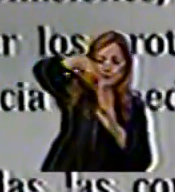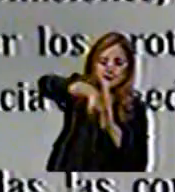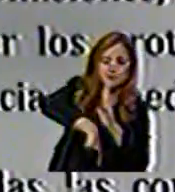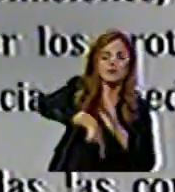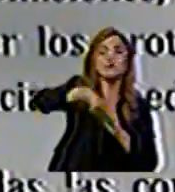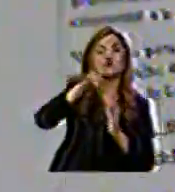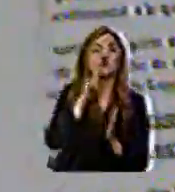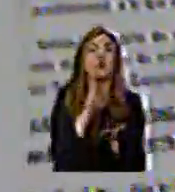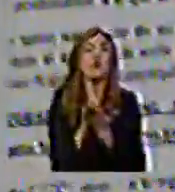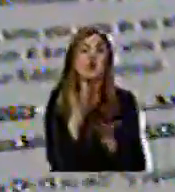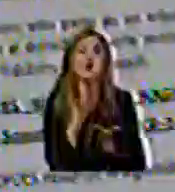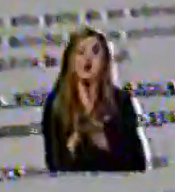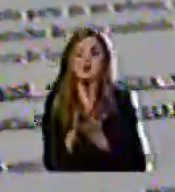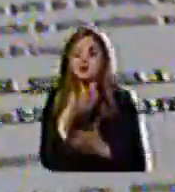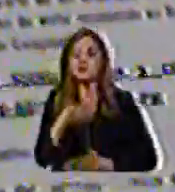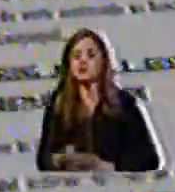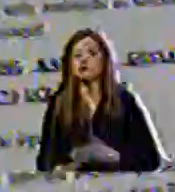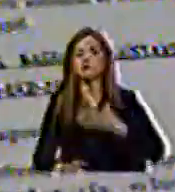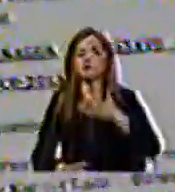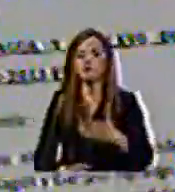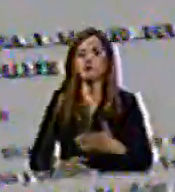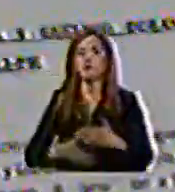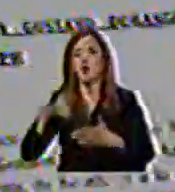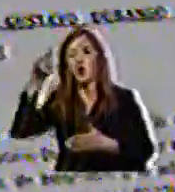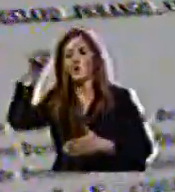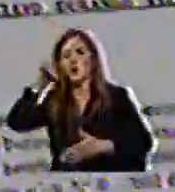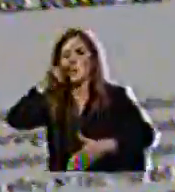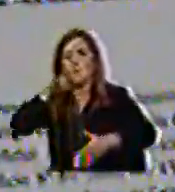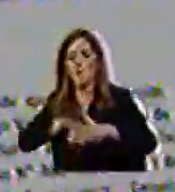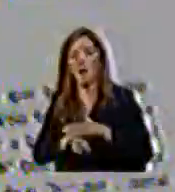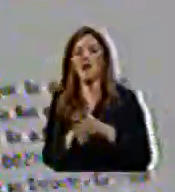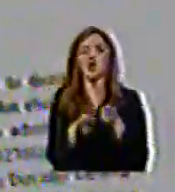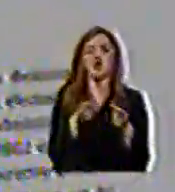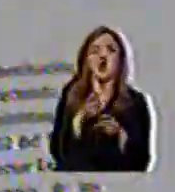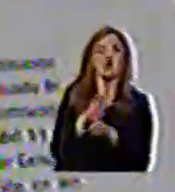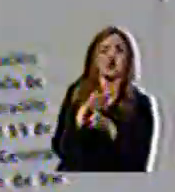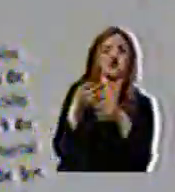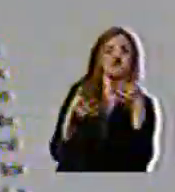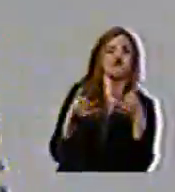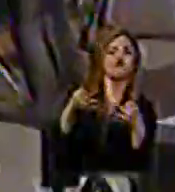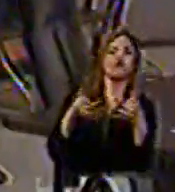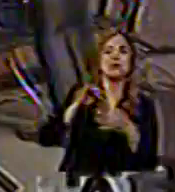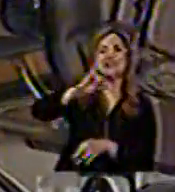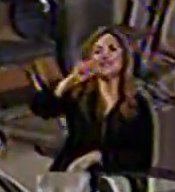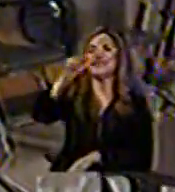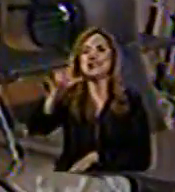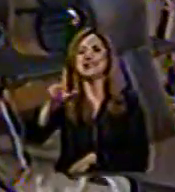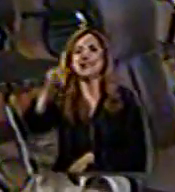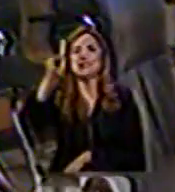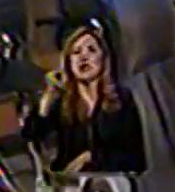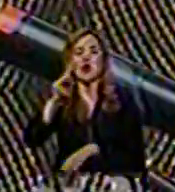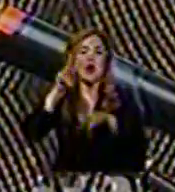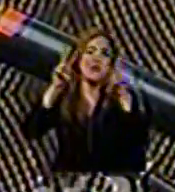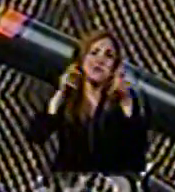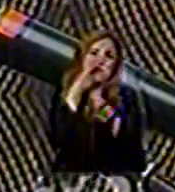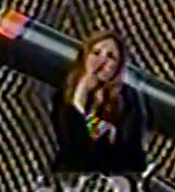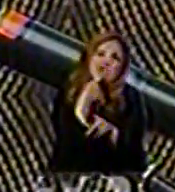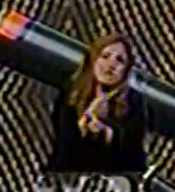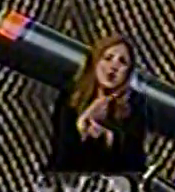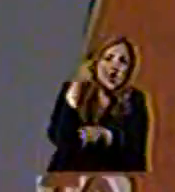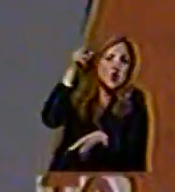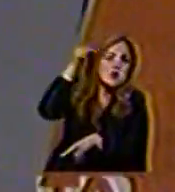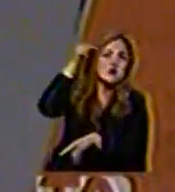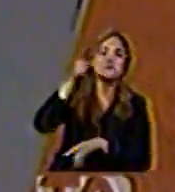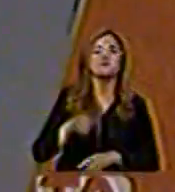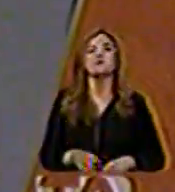que evidencian una sistemática interferencia del Consejo de la Judicatura de Gustavo Yalc en casos de interés del